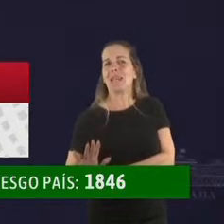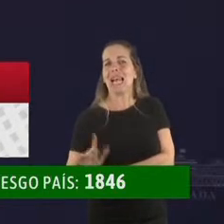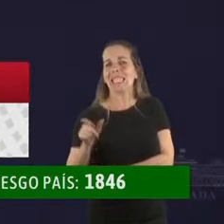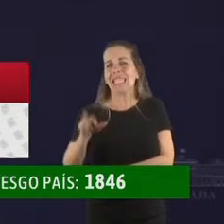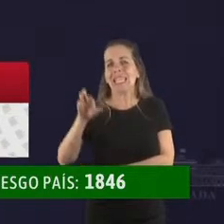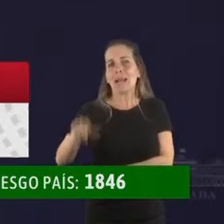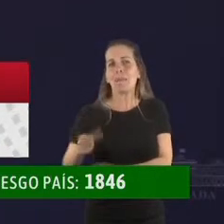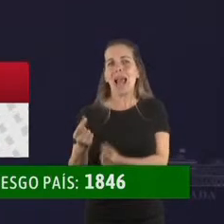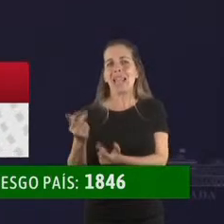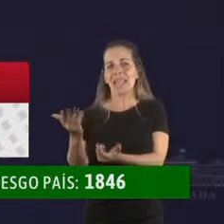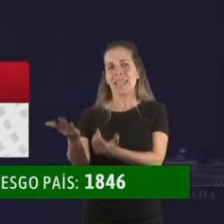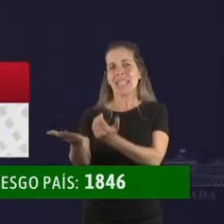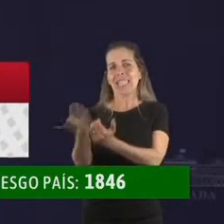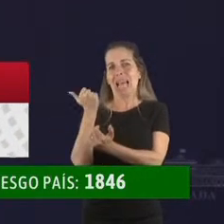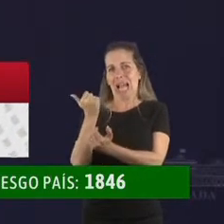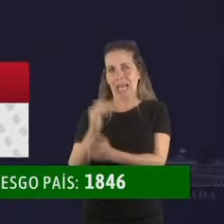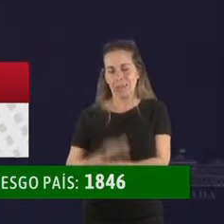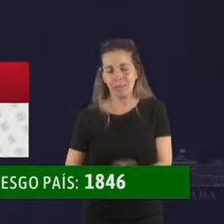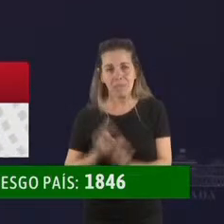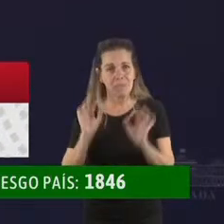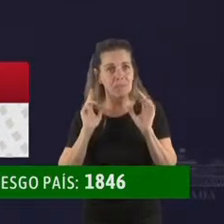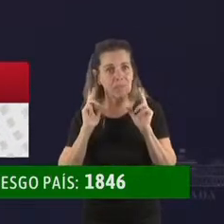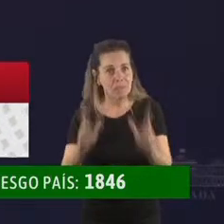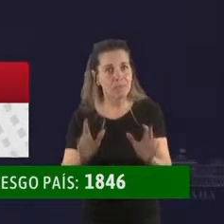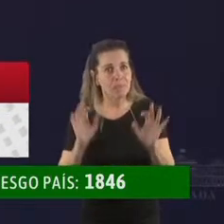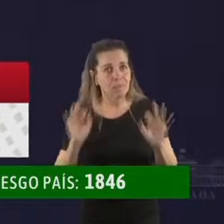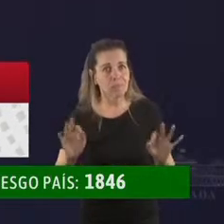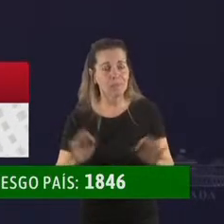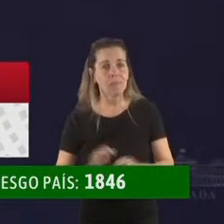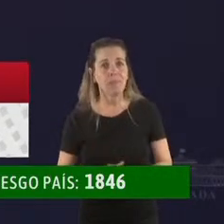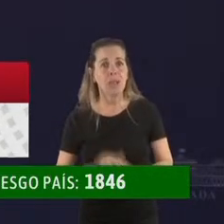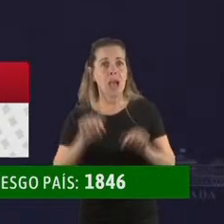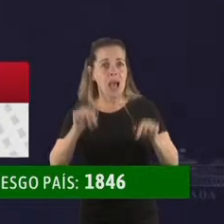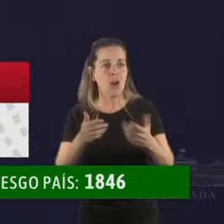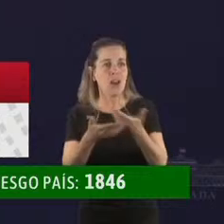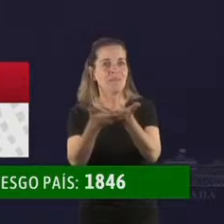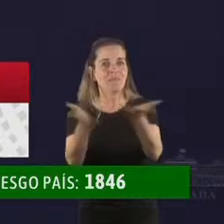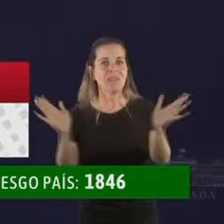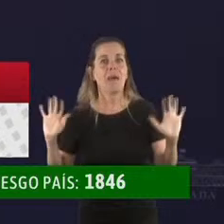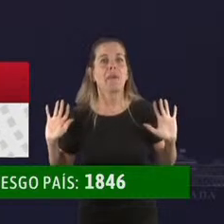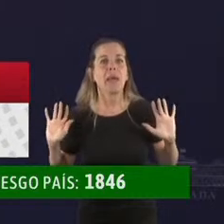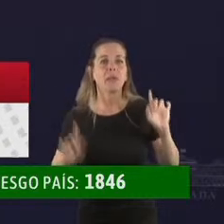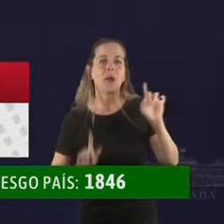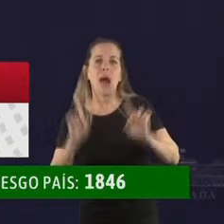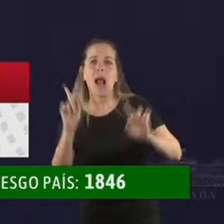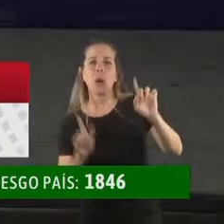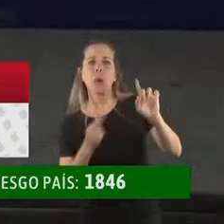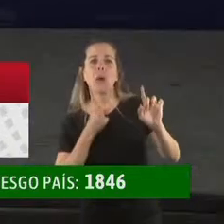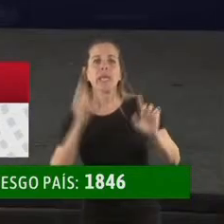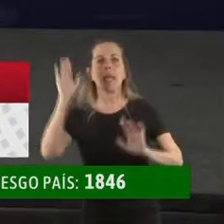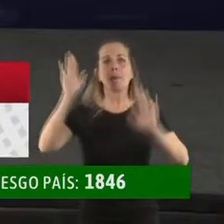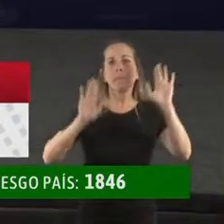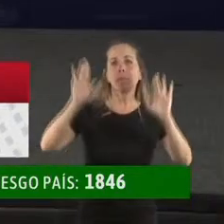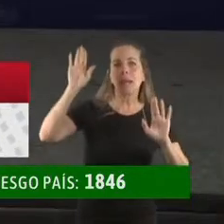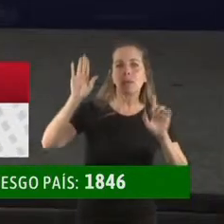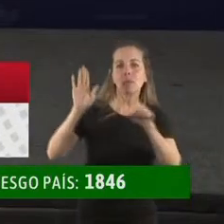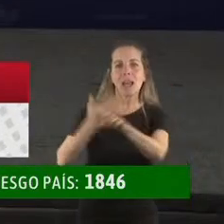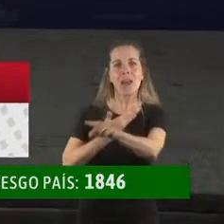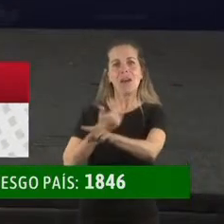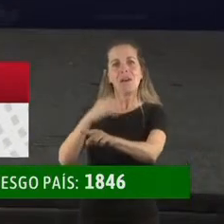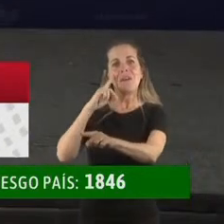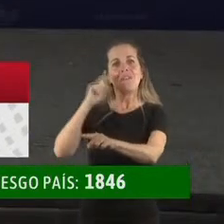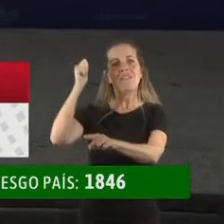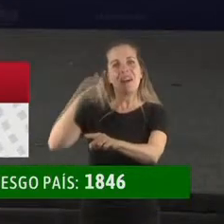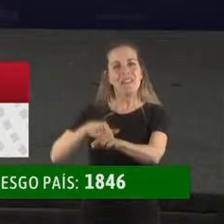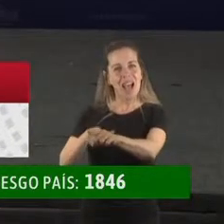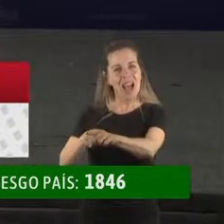el plan dicho esto eh quedo abierto para alguno que me quiera hacer alguna pregunta Fabián me